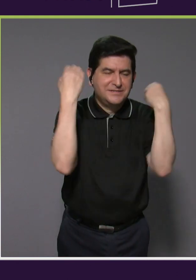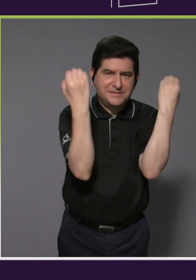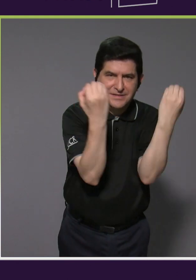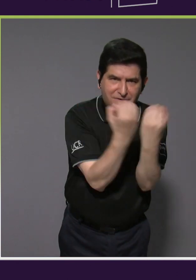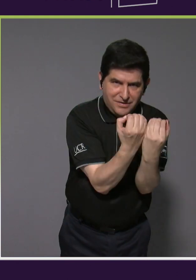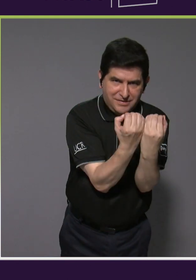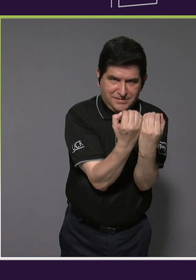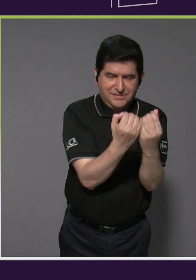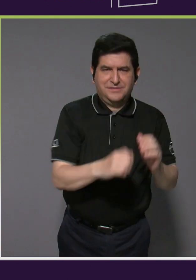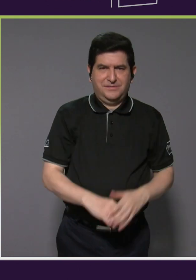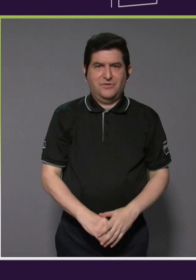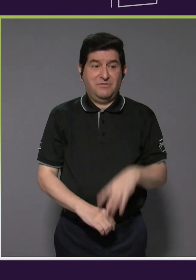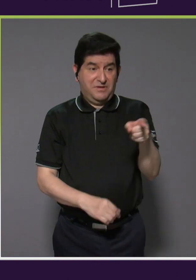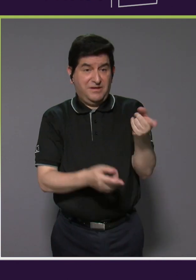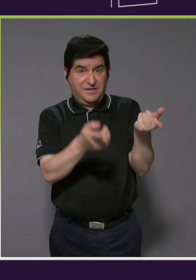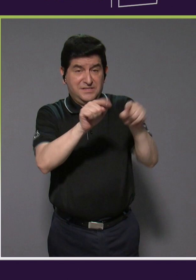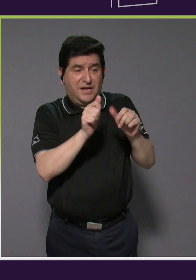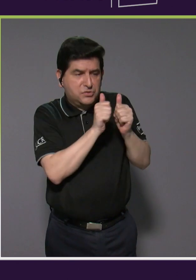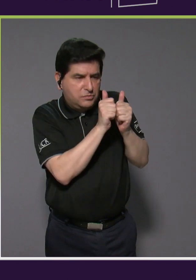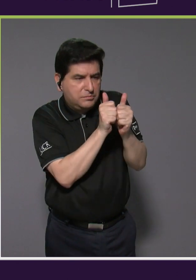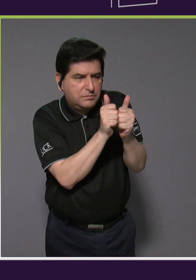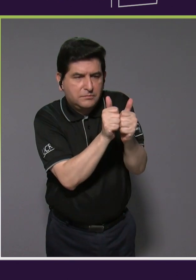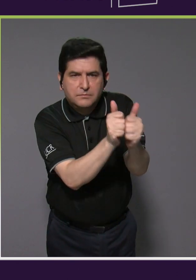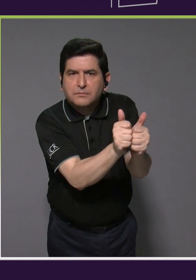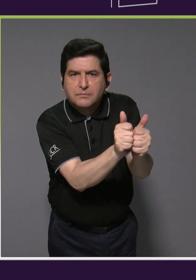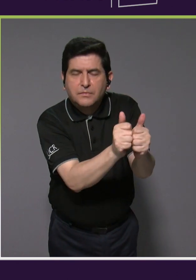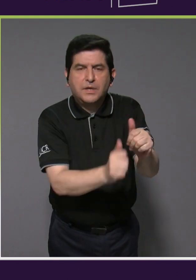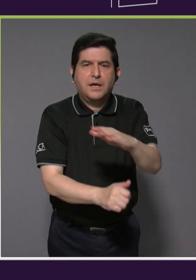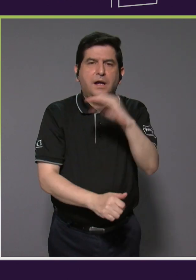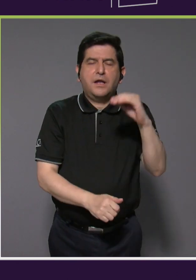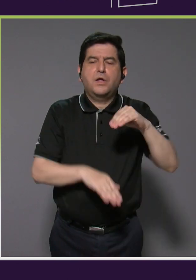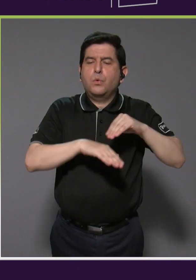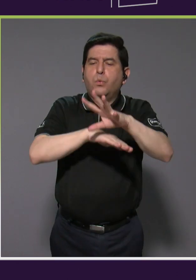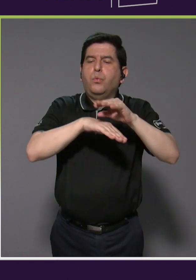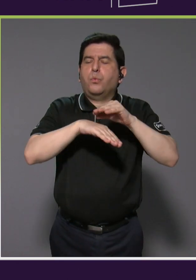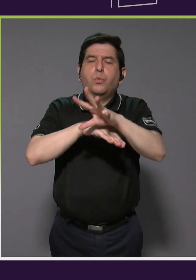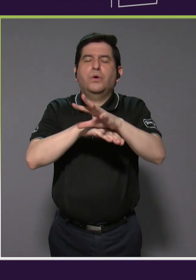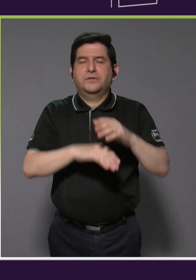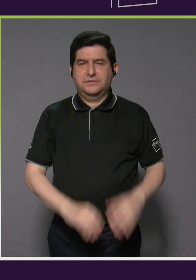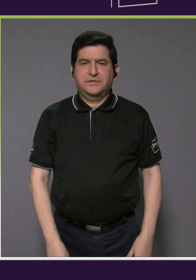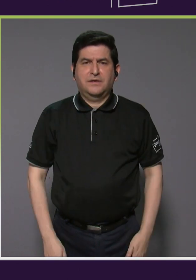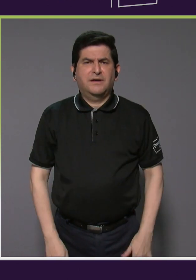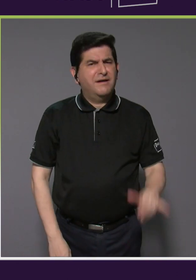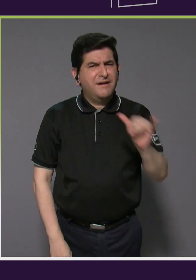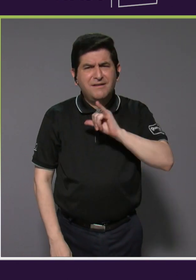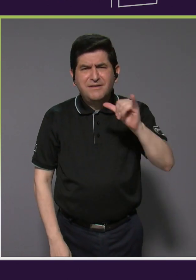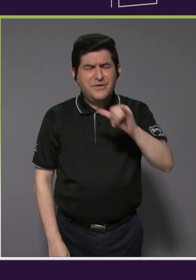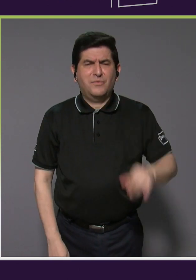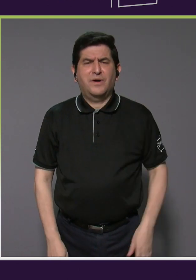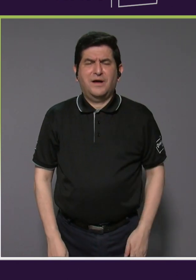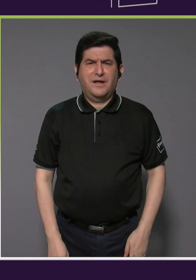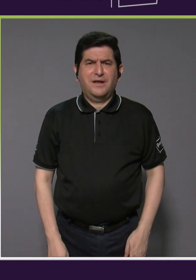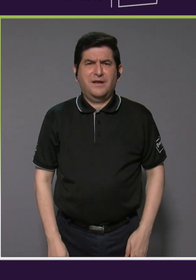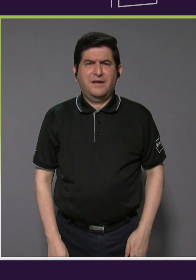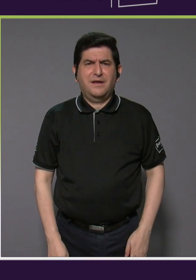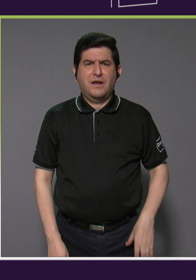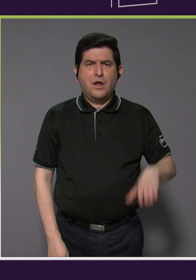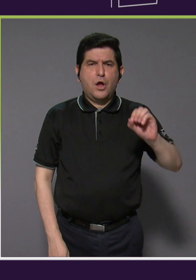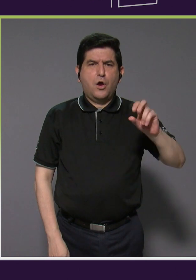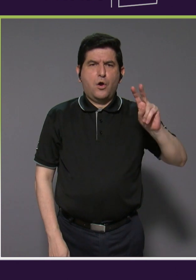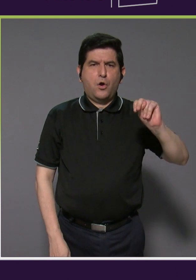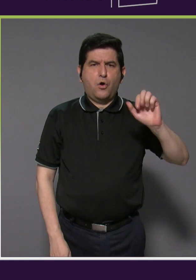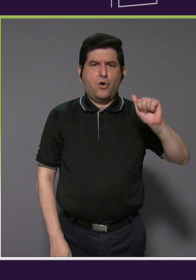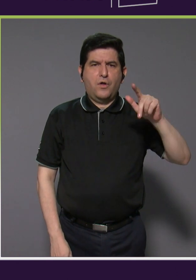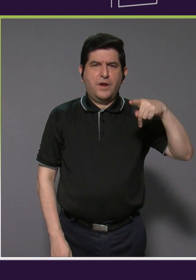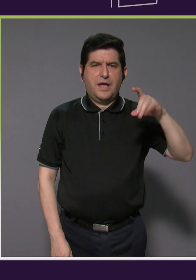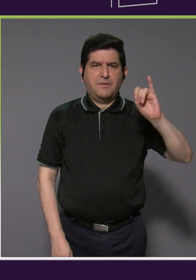organizaciones ese acompañamiento y esa incidencia. Y también el CONAPDIS desde sus diferentes